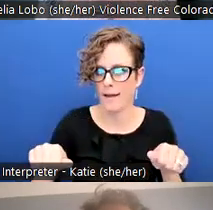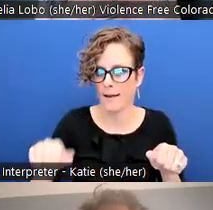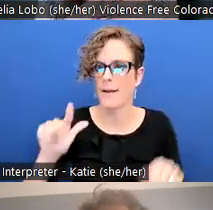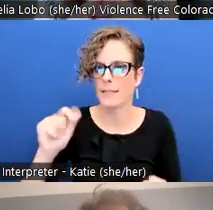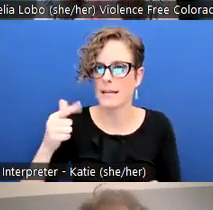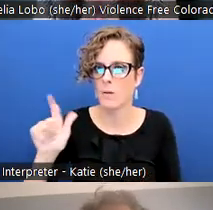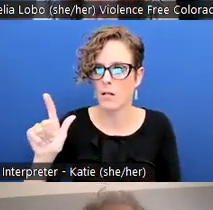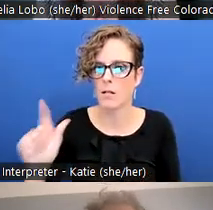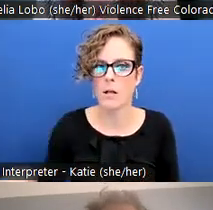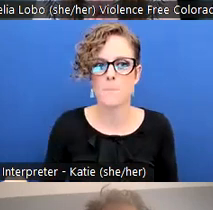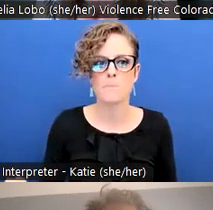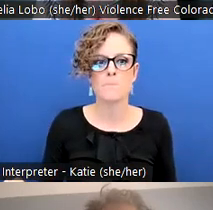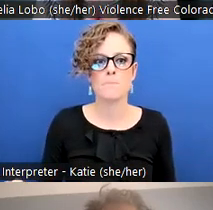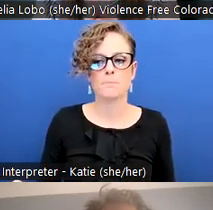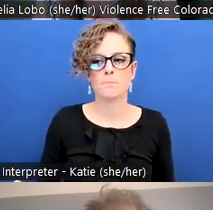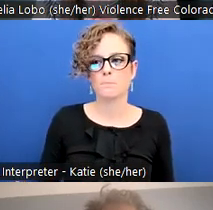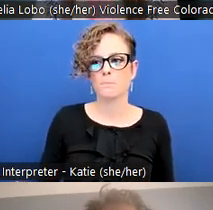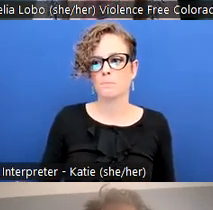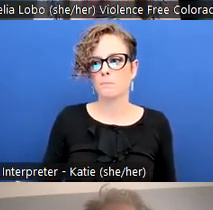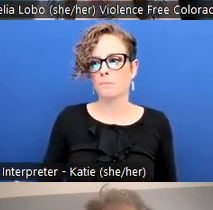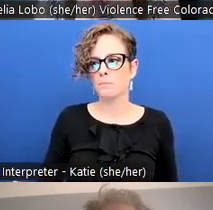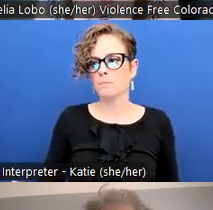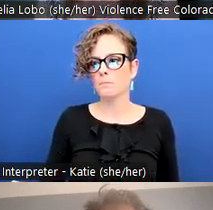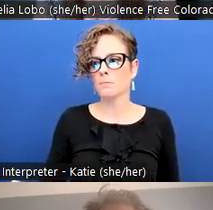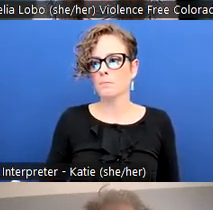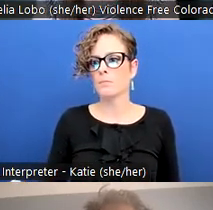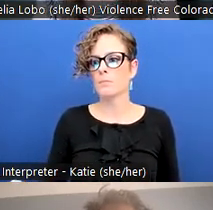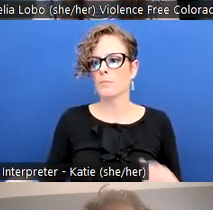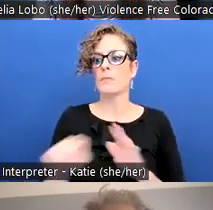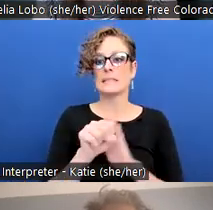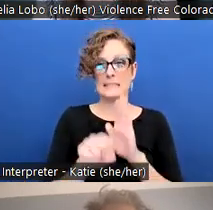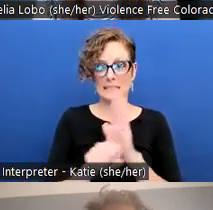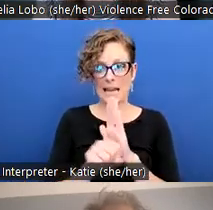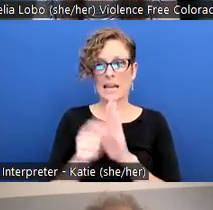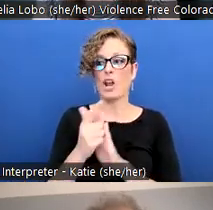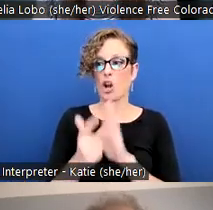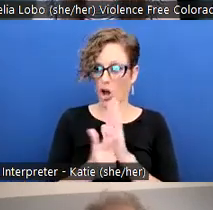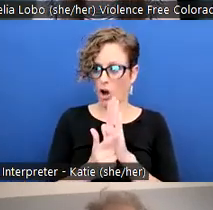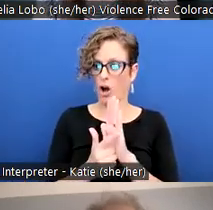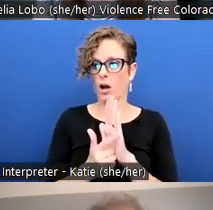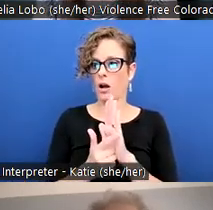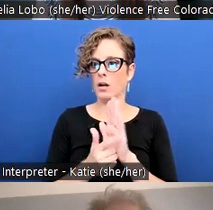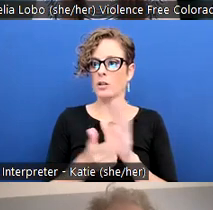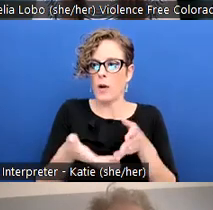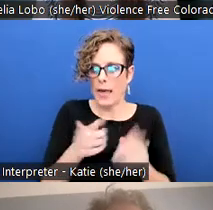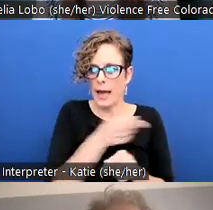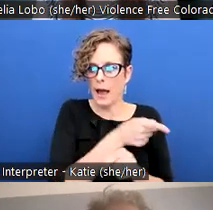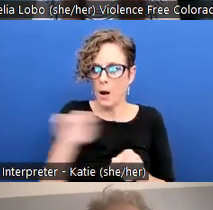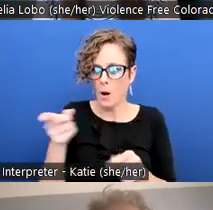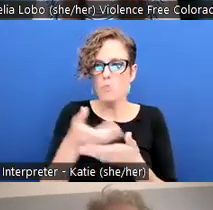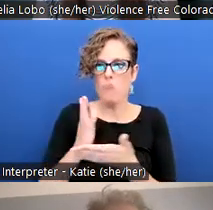cambio. Lo que hace esta ley es codificar, es hacer, convierte